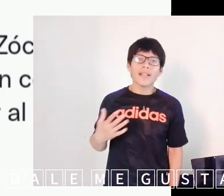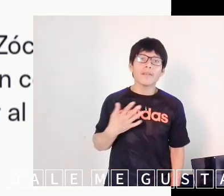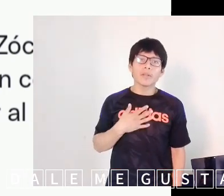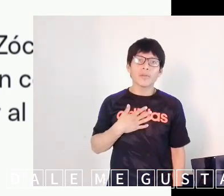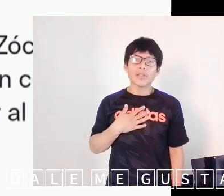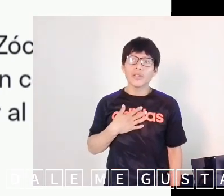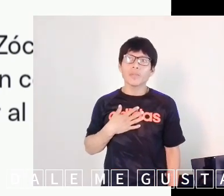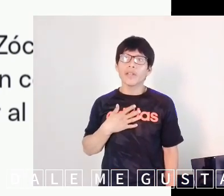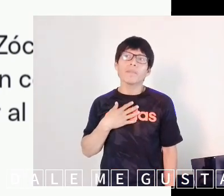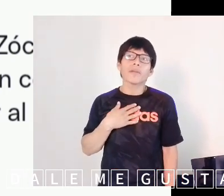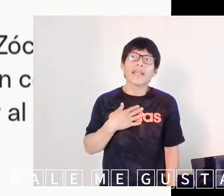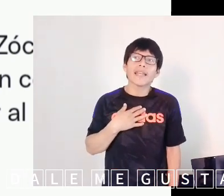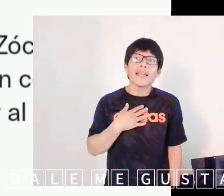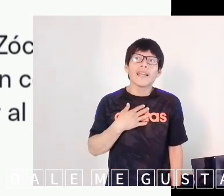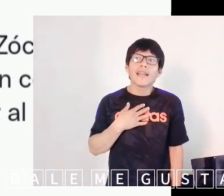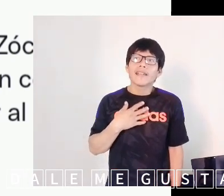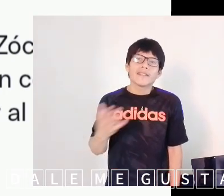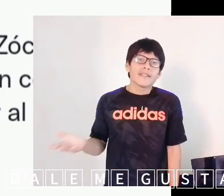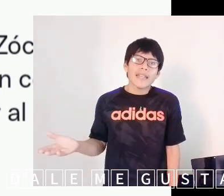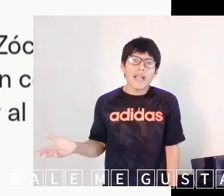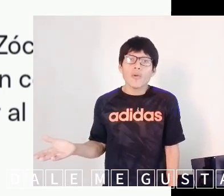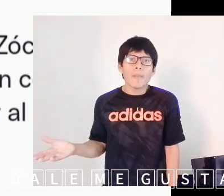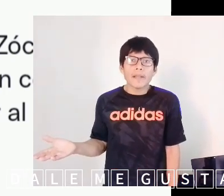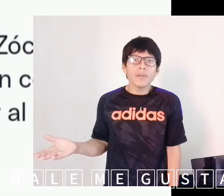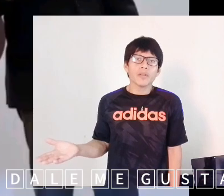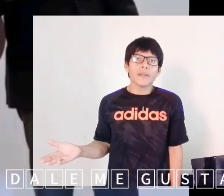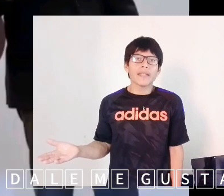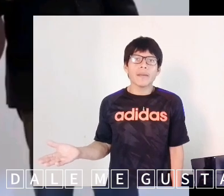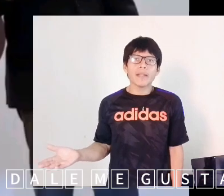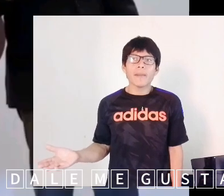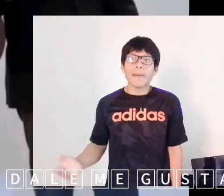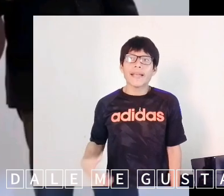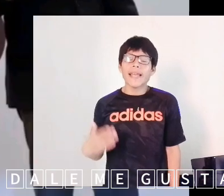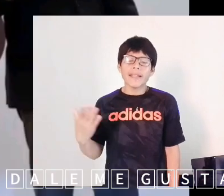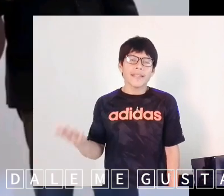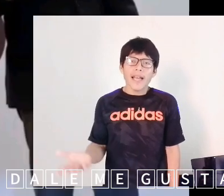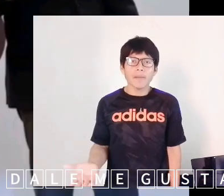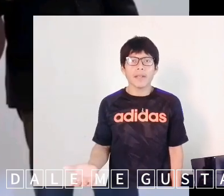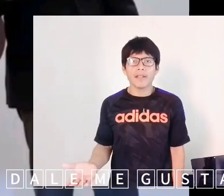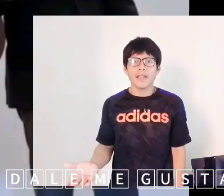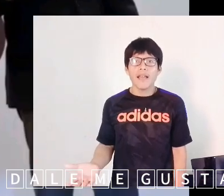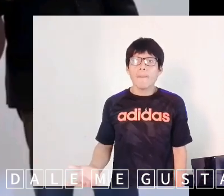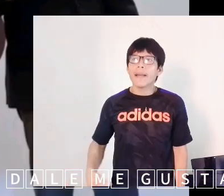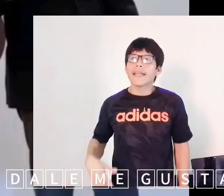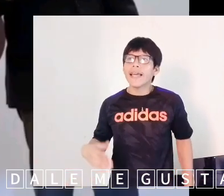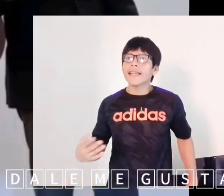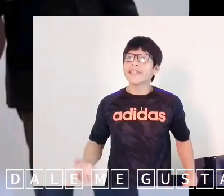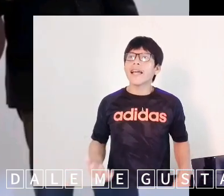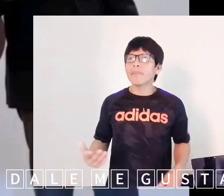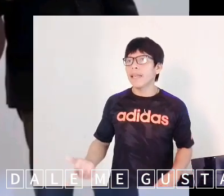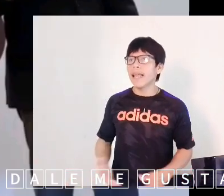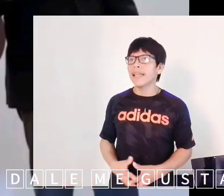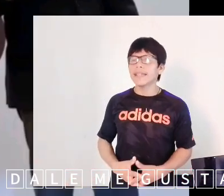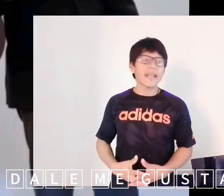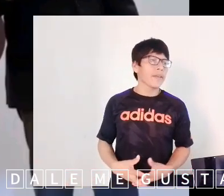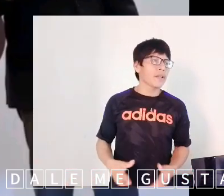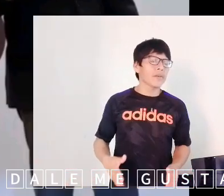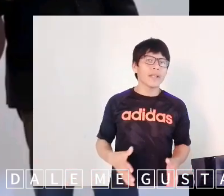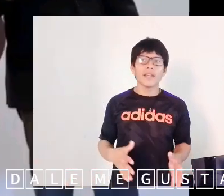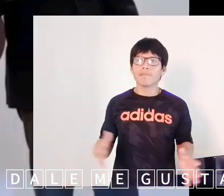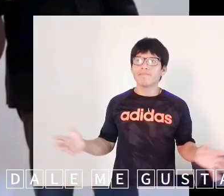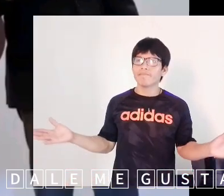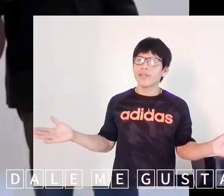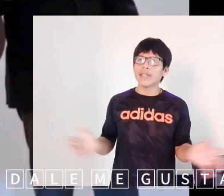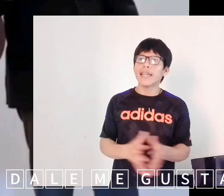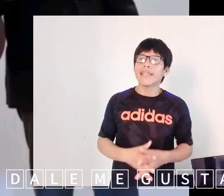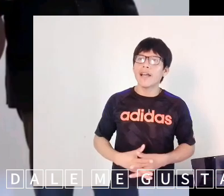puedo dar de mis bolsillos. ¿Por qué? Porque ya lo perdimos prácticamente. ¿Para qué arriesgarme? ¿Para qué arriesgar mi lana sabiendo